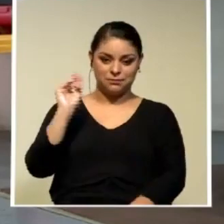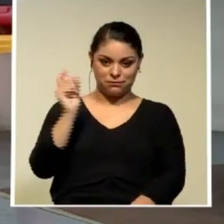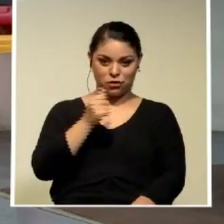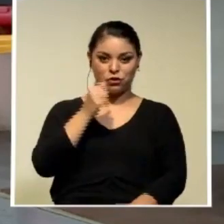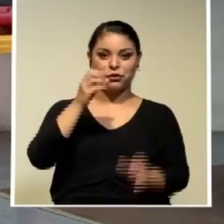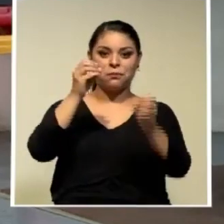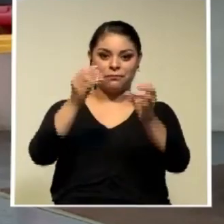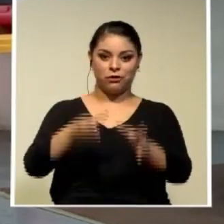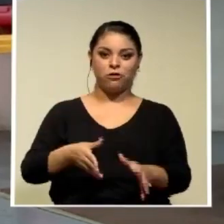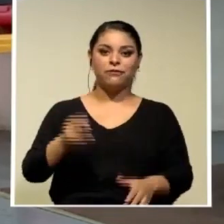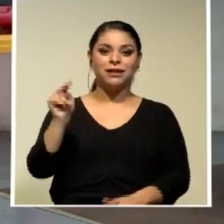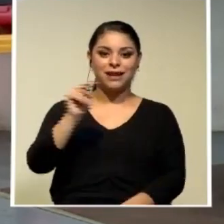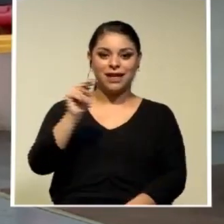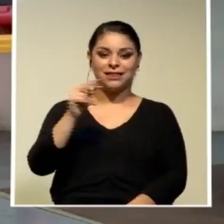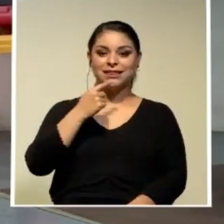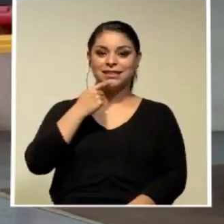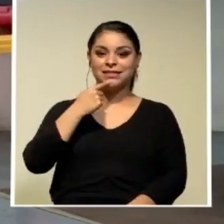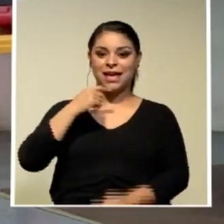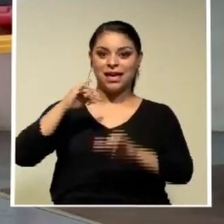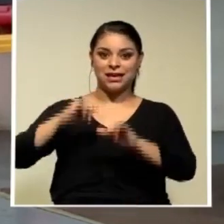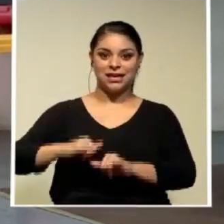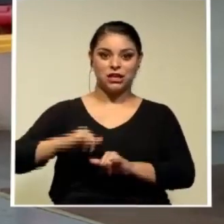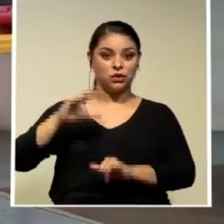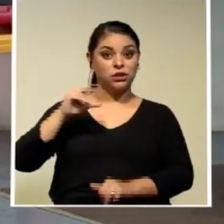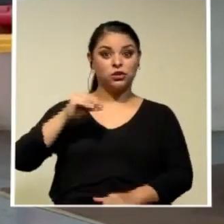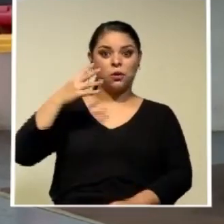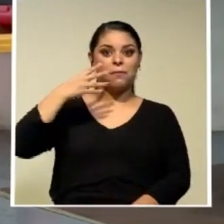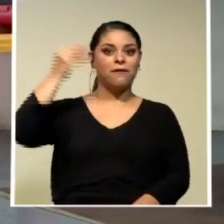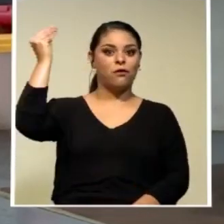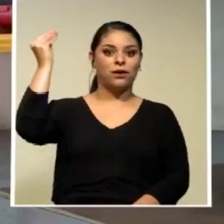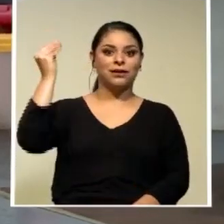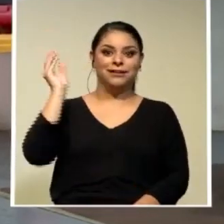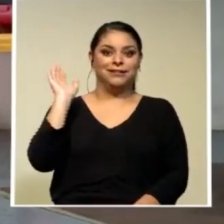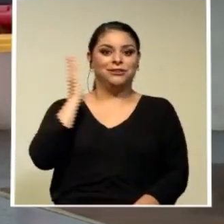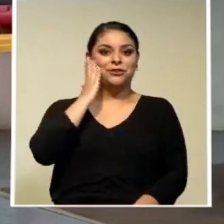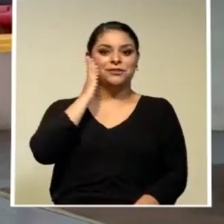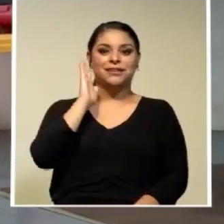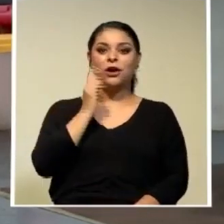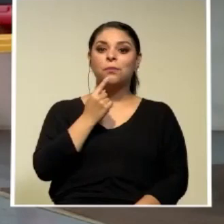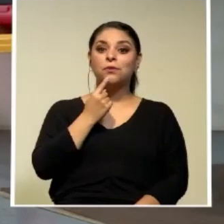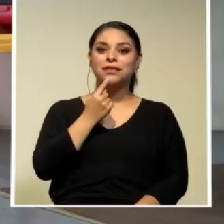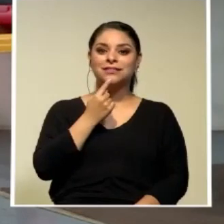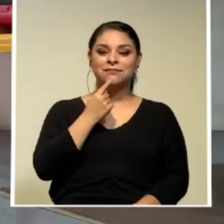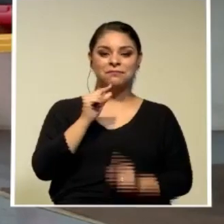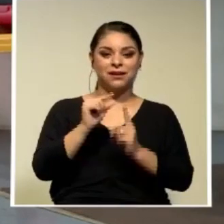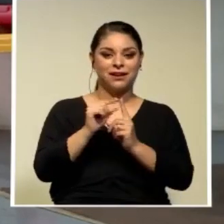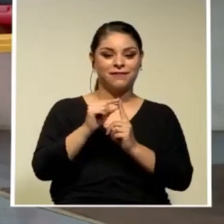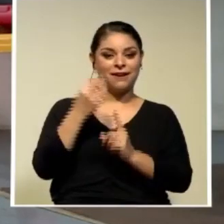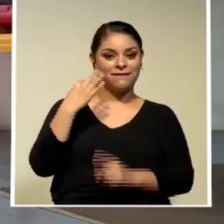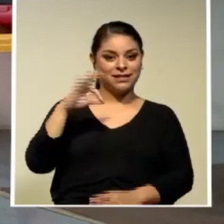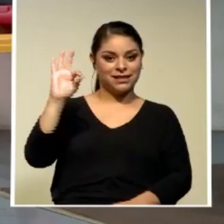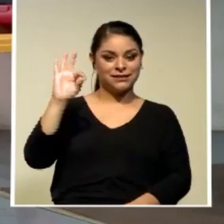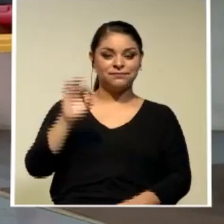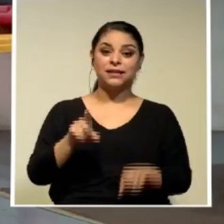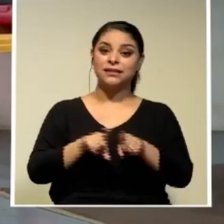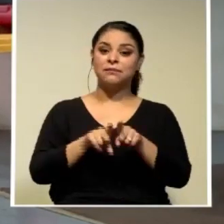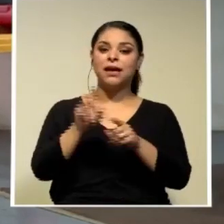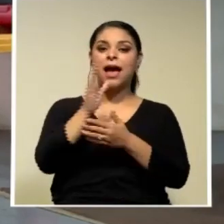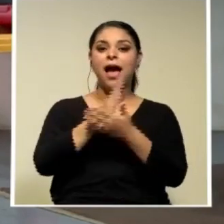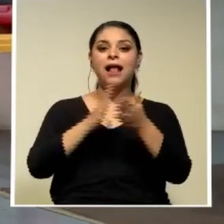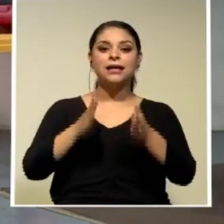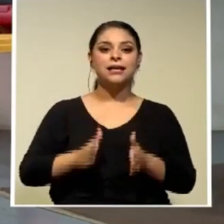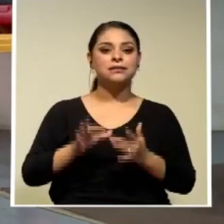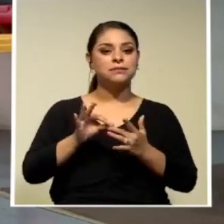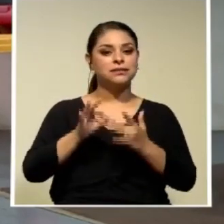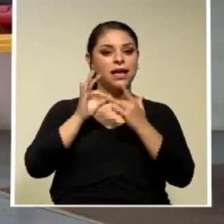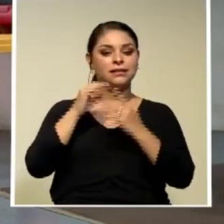decir, aquí estoy y no me voy. Después investigamos, sí, ¿cómo es que se dice? Bueno, y también tenemos a alguien muy especial, que siempre nos